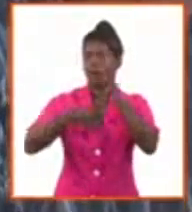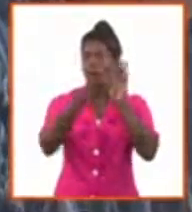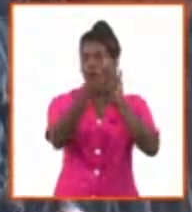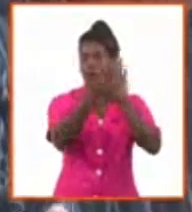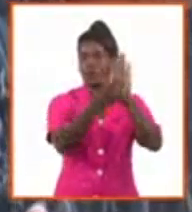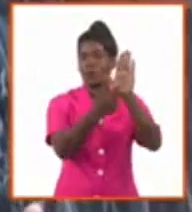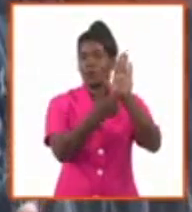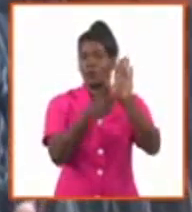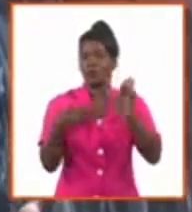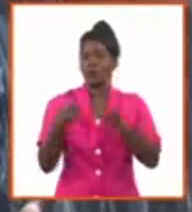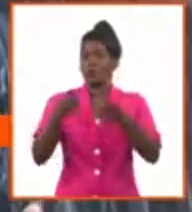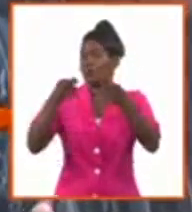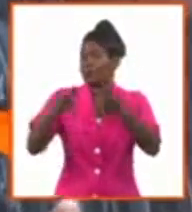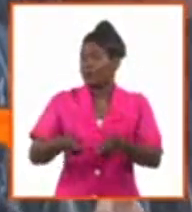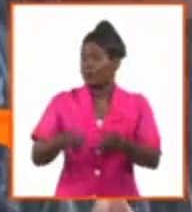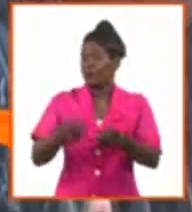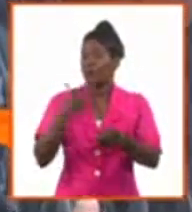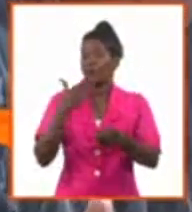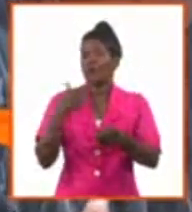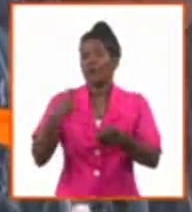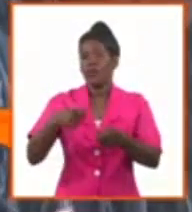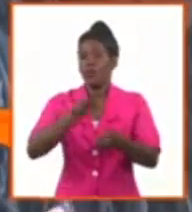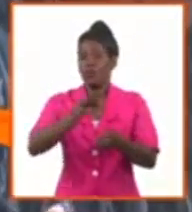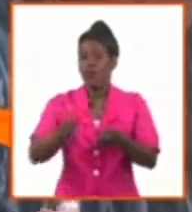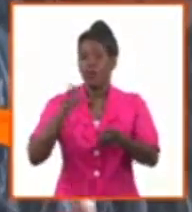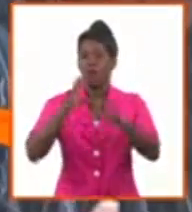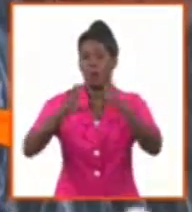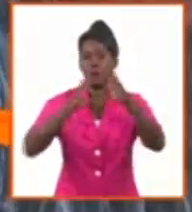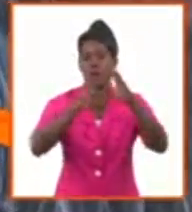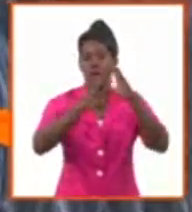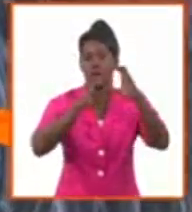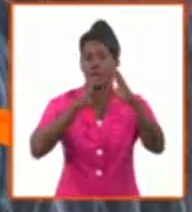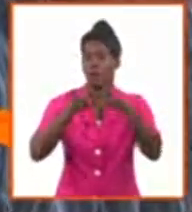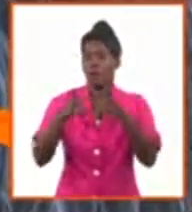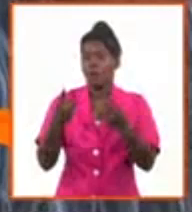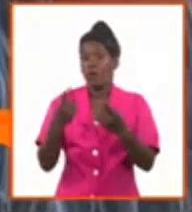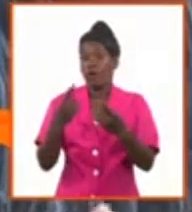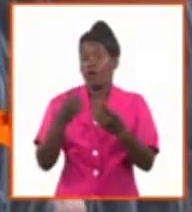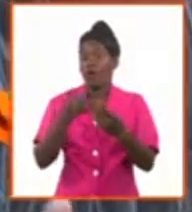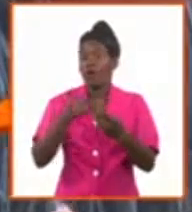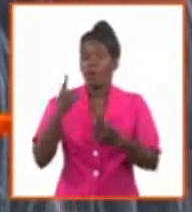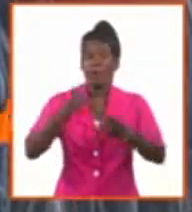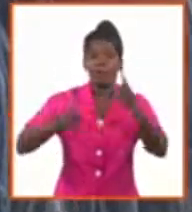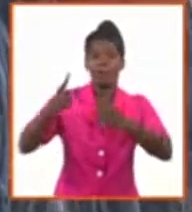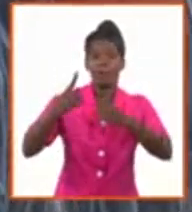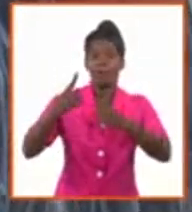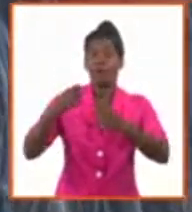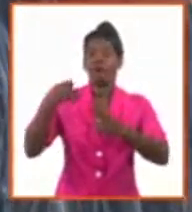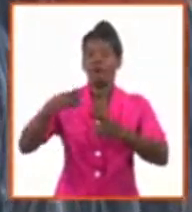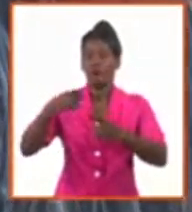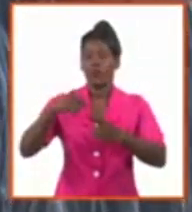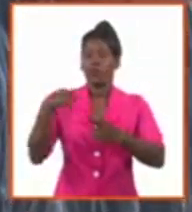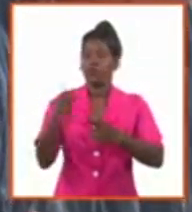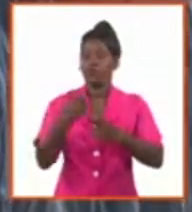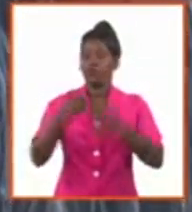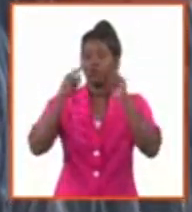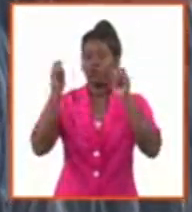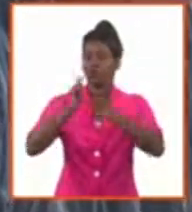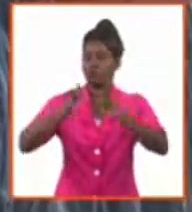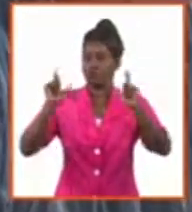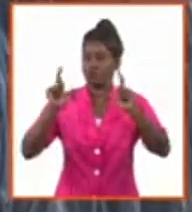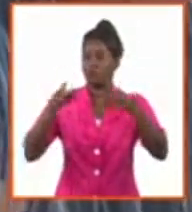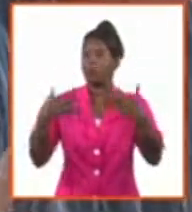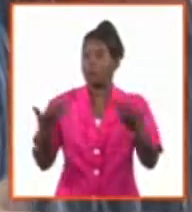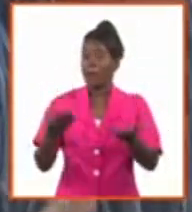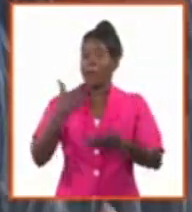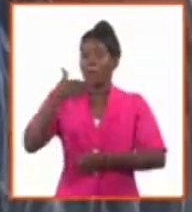respecto. Insistimos en la comunicación permanente para que ninguna situación nos sorprenda. Tenemos los presidentes, los